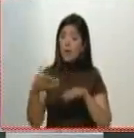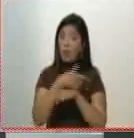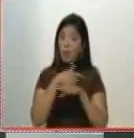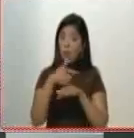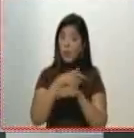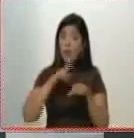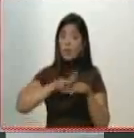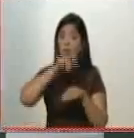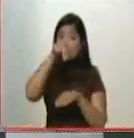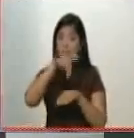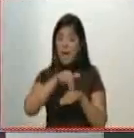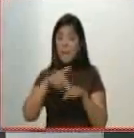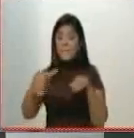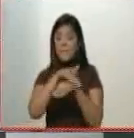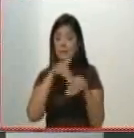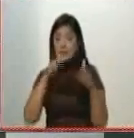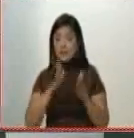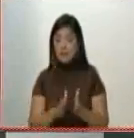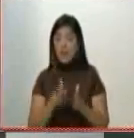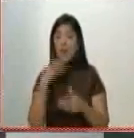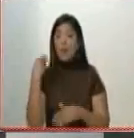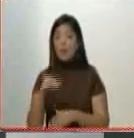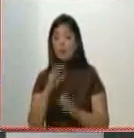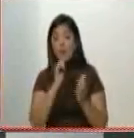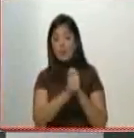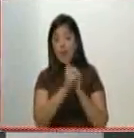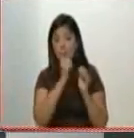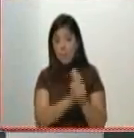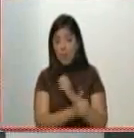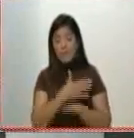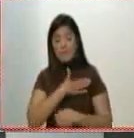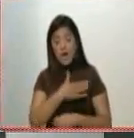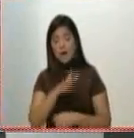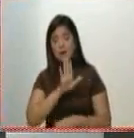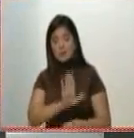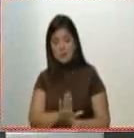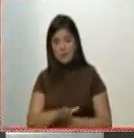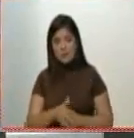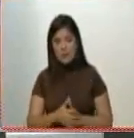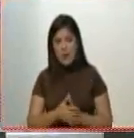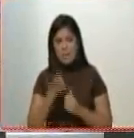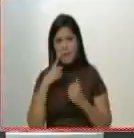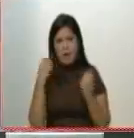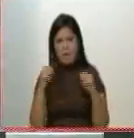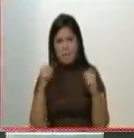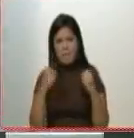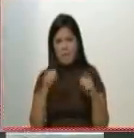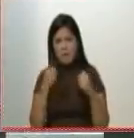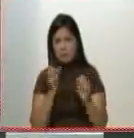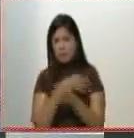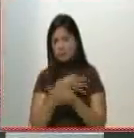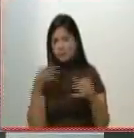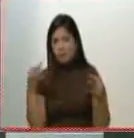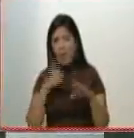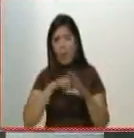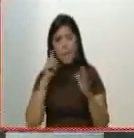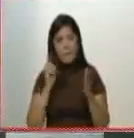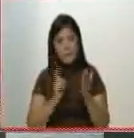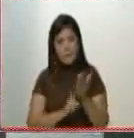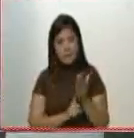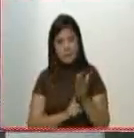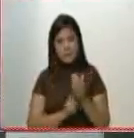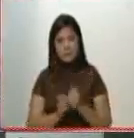a través del Ministerio del Poder Popular para la Juventud y el Deporte, apuesta a eso, apuesta a la preparación absoluta, total, plena